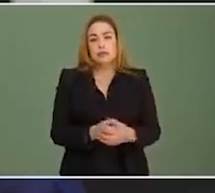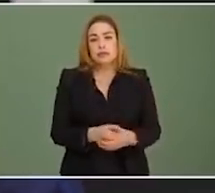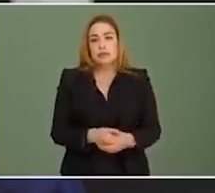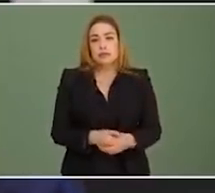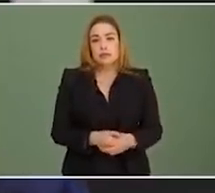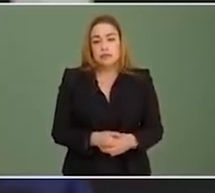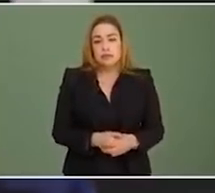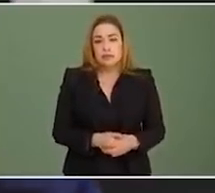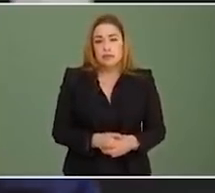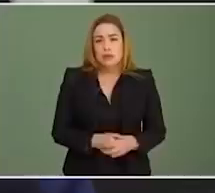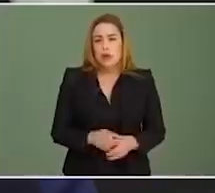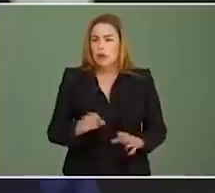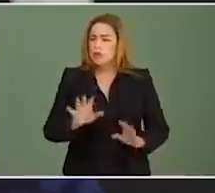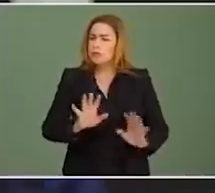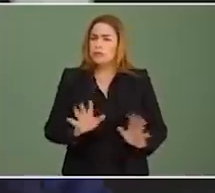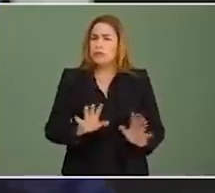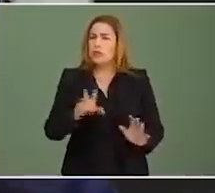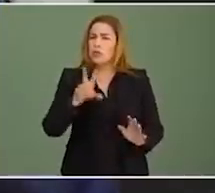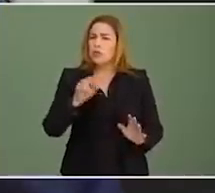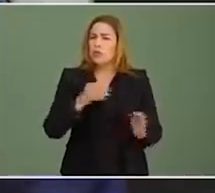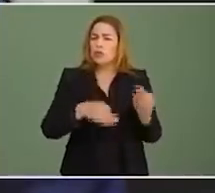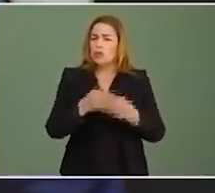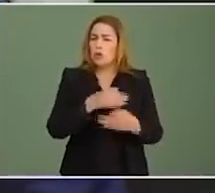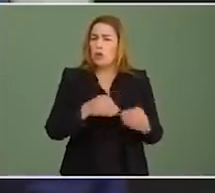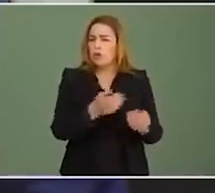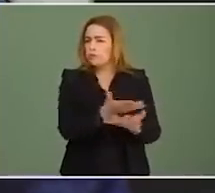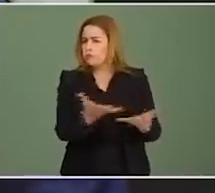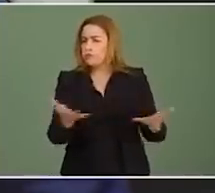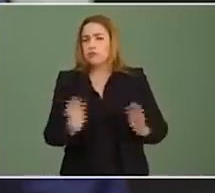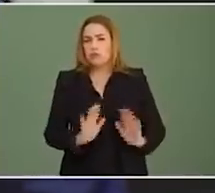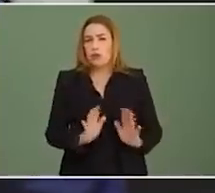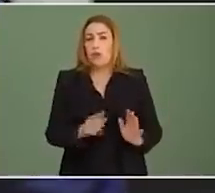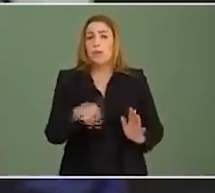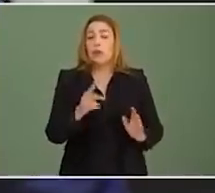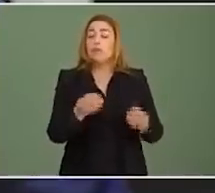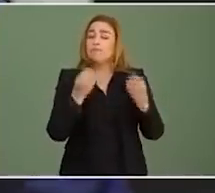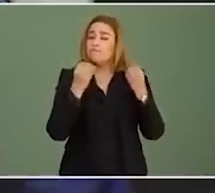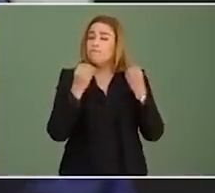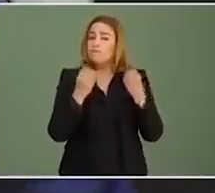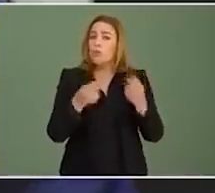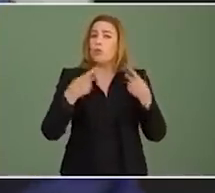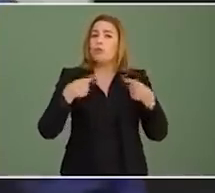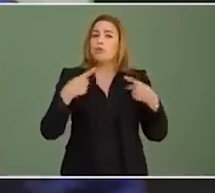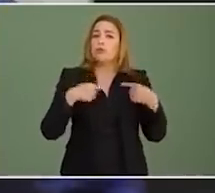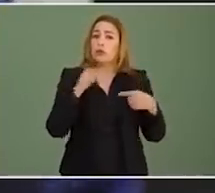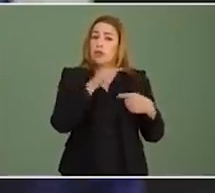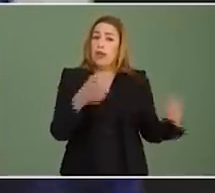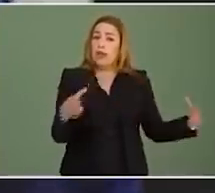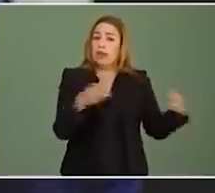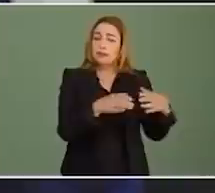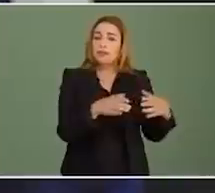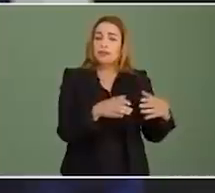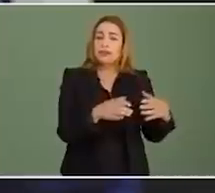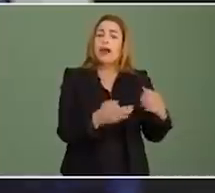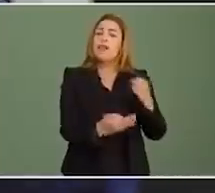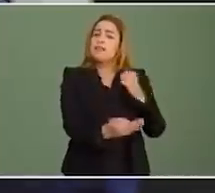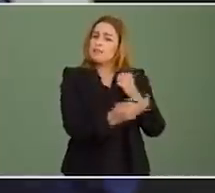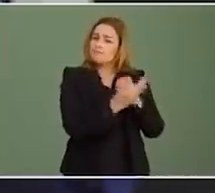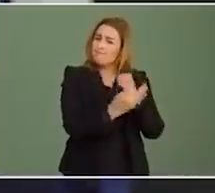buena cantidad a abogados que defendieron